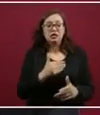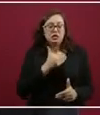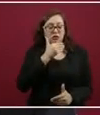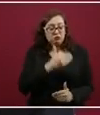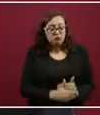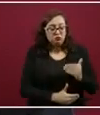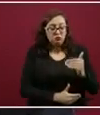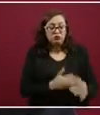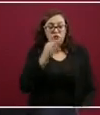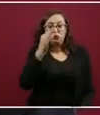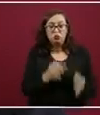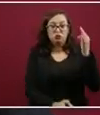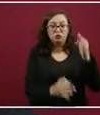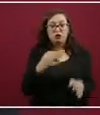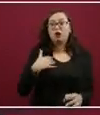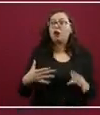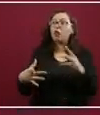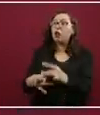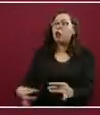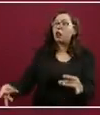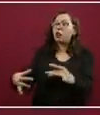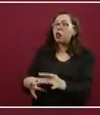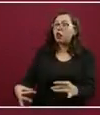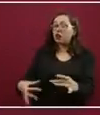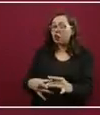hacer referencia a